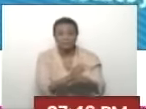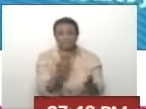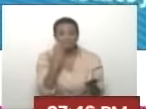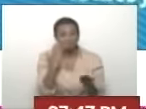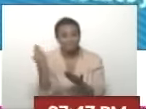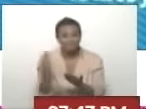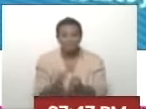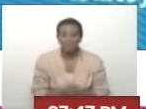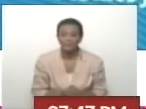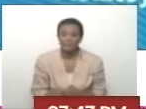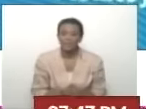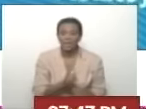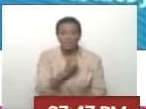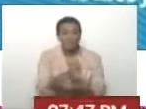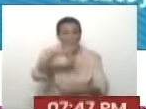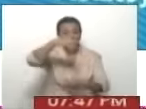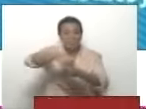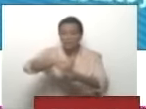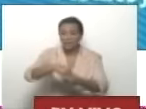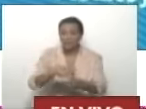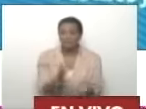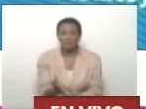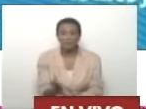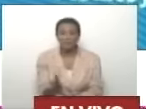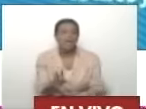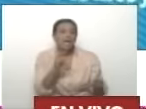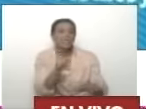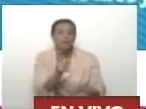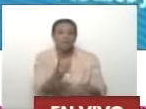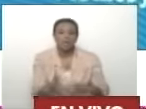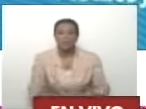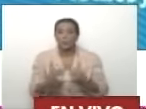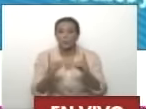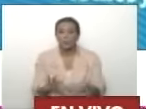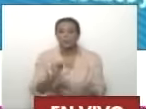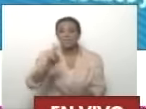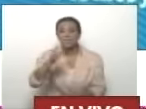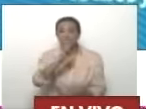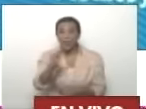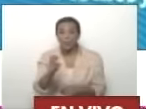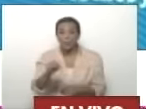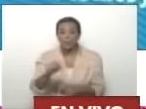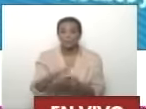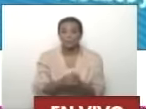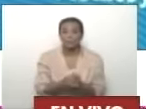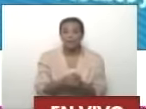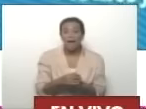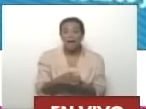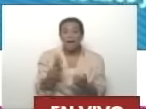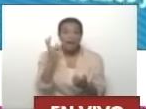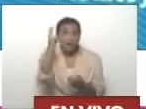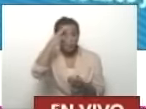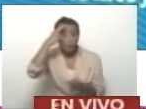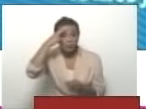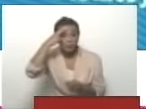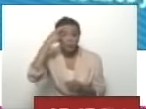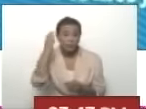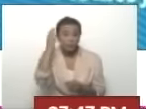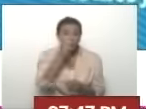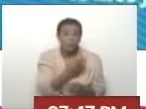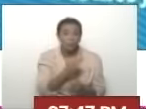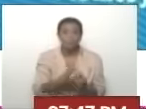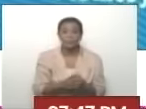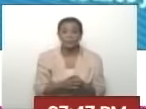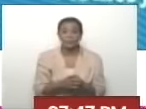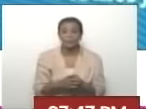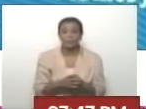de la jurisdicción de la Corte Internacional de Justicia. Samoa, San Marino, Arabia Saudita, Serbia,